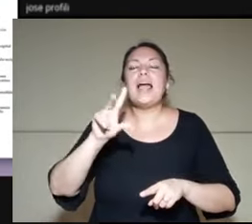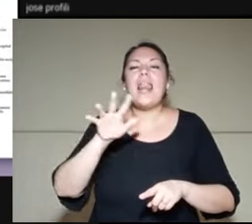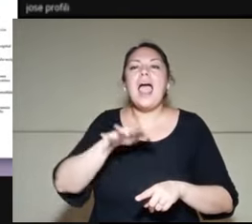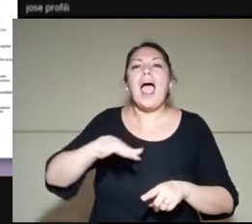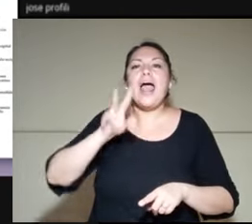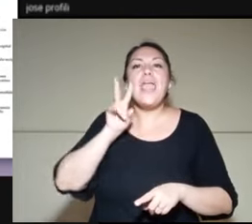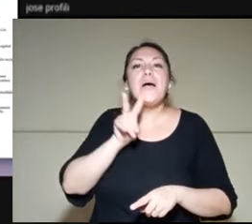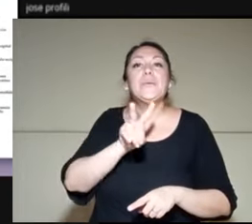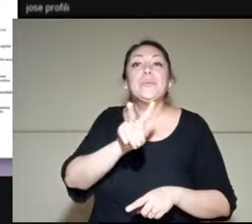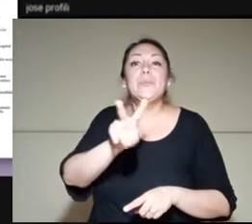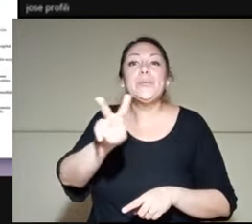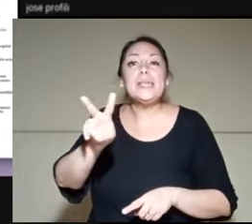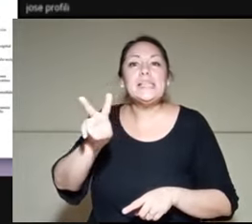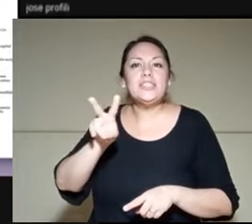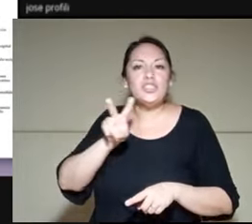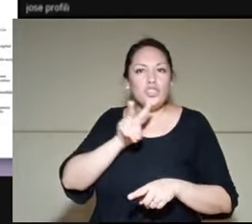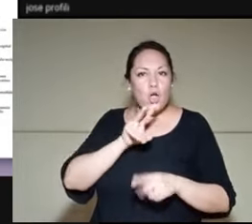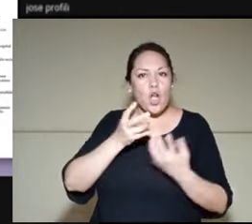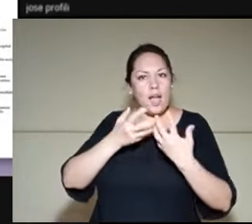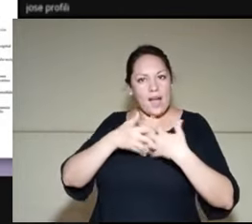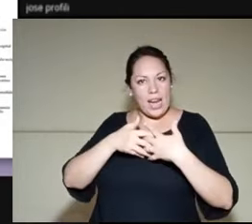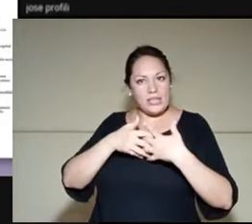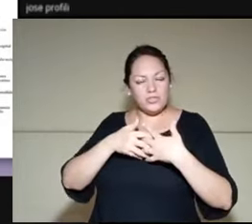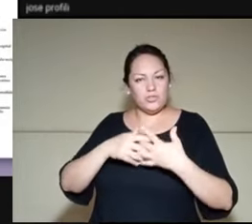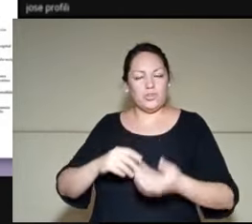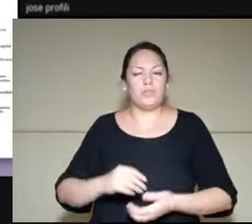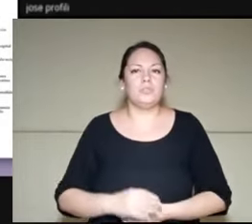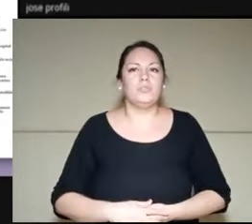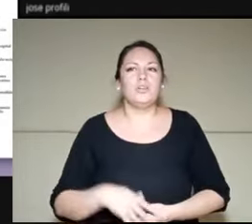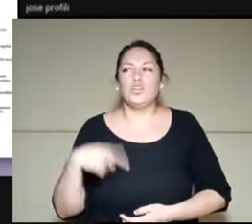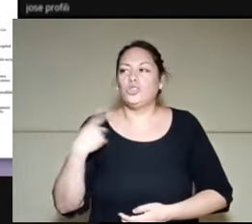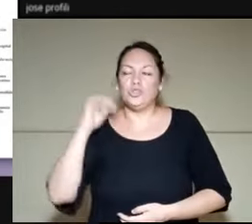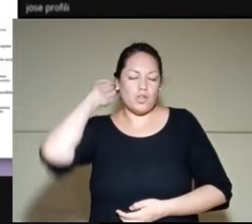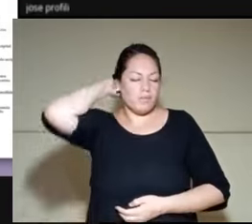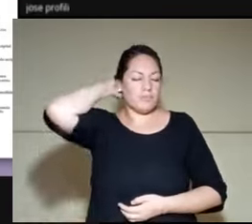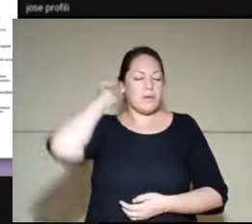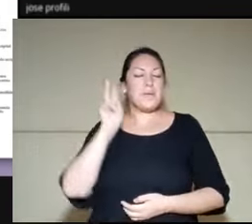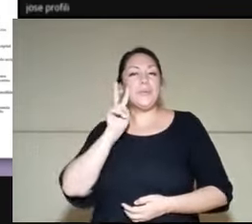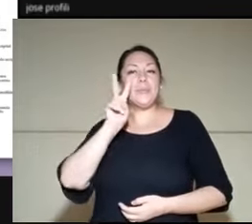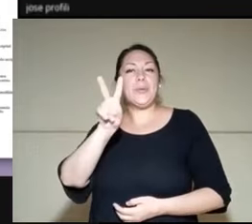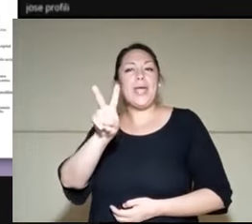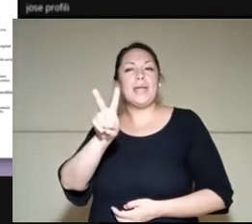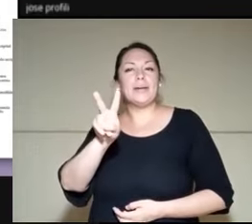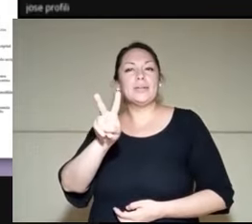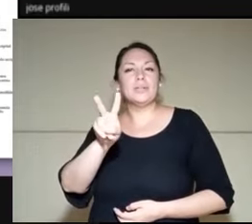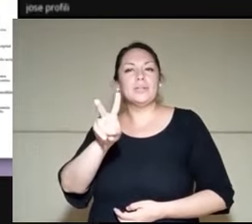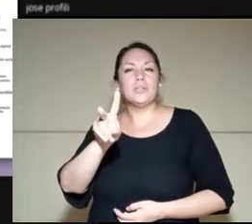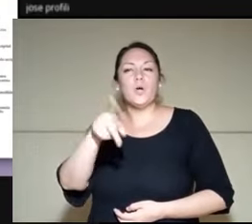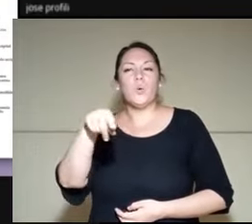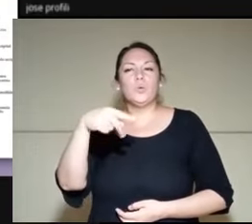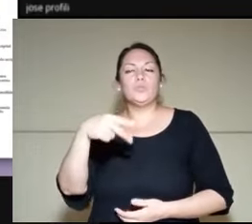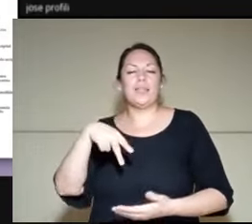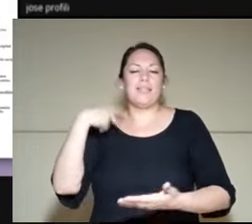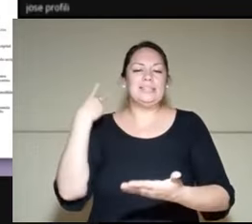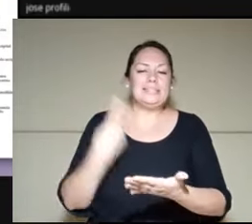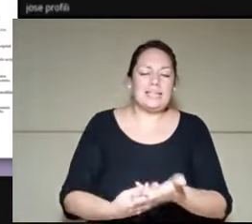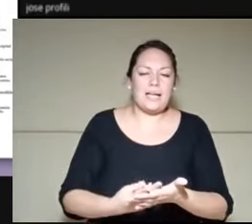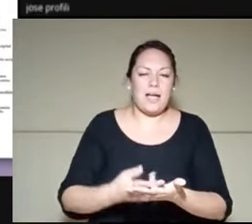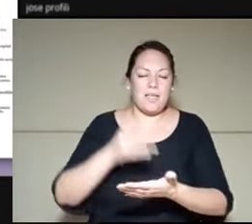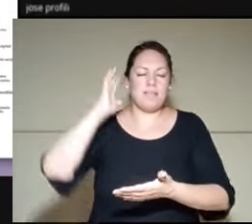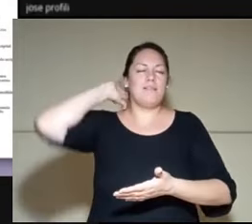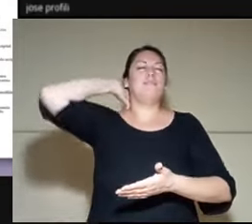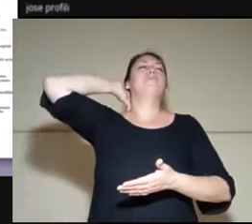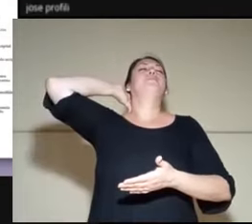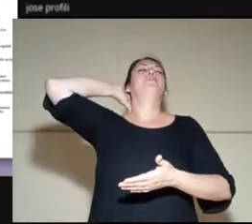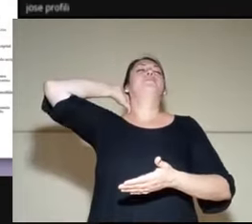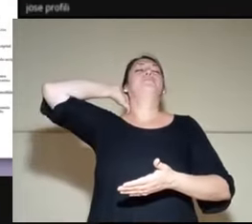tenemos el área de la visión. El occipital lo asociamos con ver, con la visión. Por eso cuando ustedes se caen de espalda